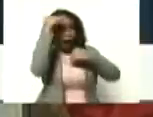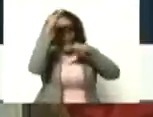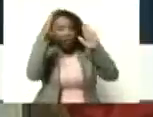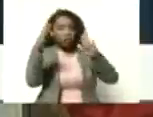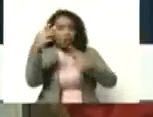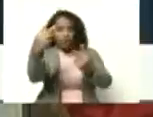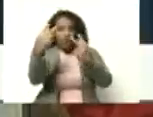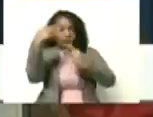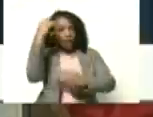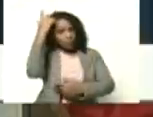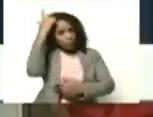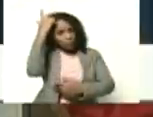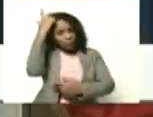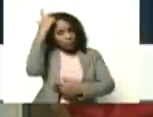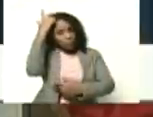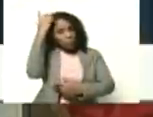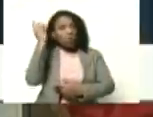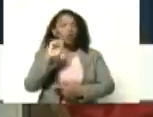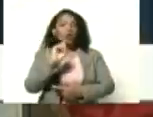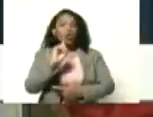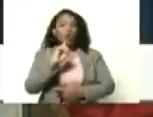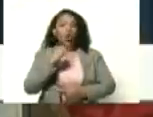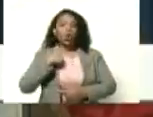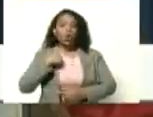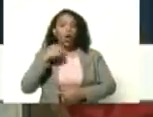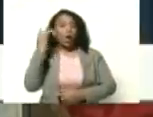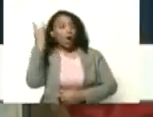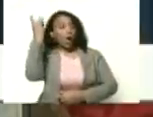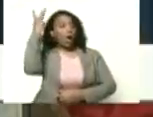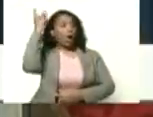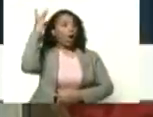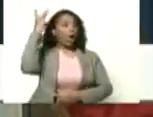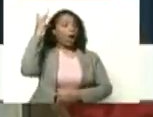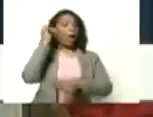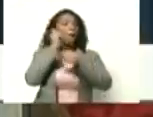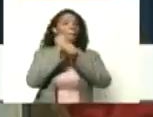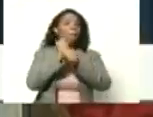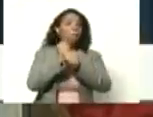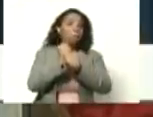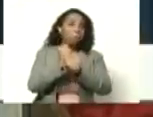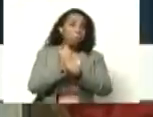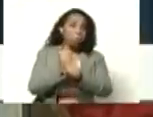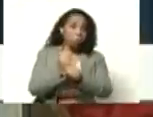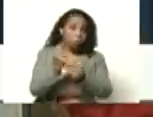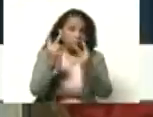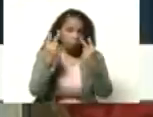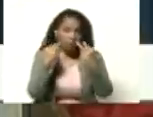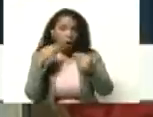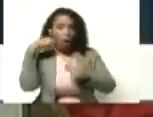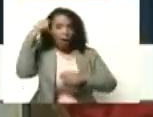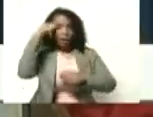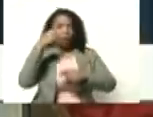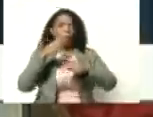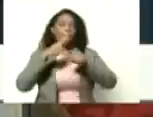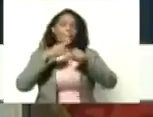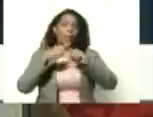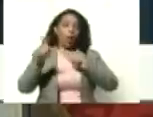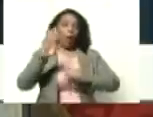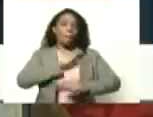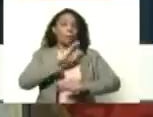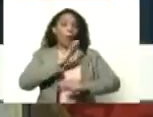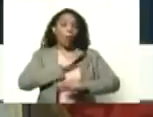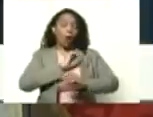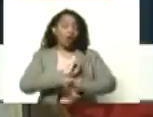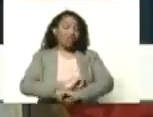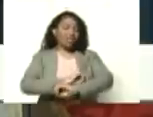no estoy creando una expectativa a ficticia con el vídeo pero la propia de la